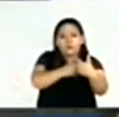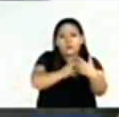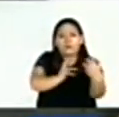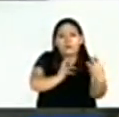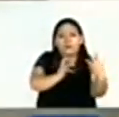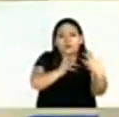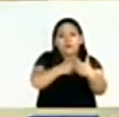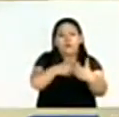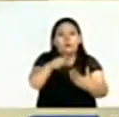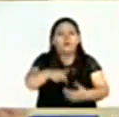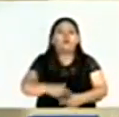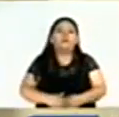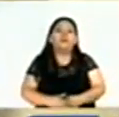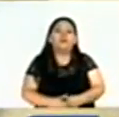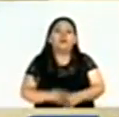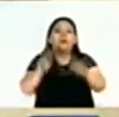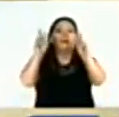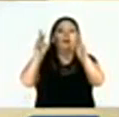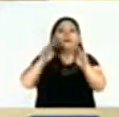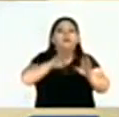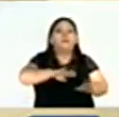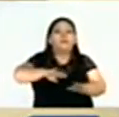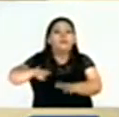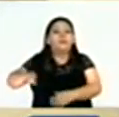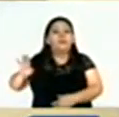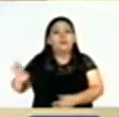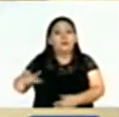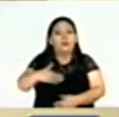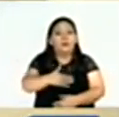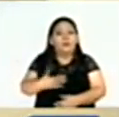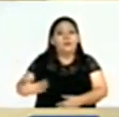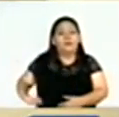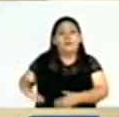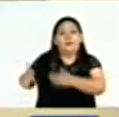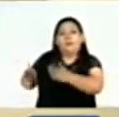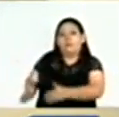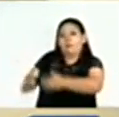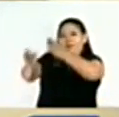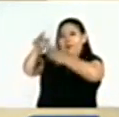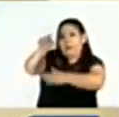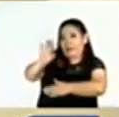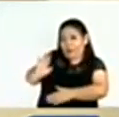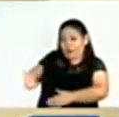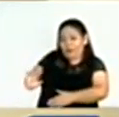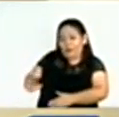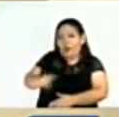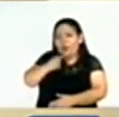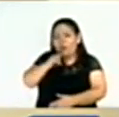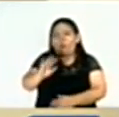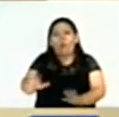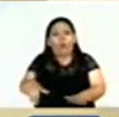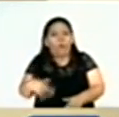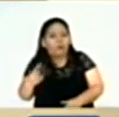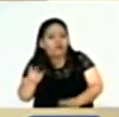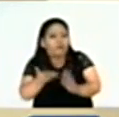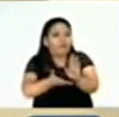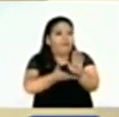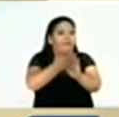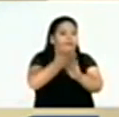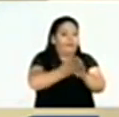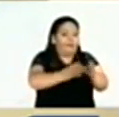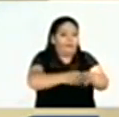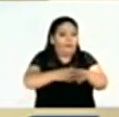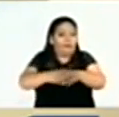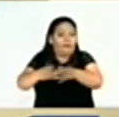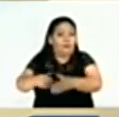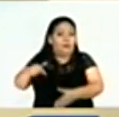quienes lo reciben hoy. En otros temas, el presidente de esa institución también se refirió al crecimiento económico de algunos rubros en el país